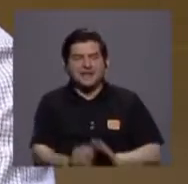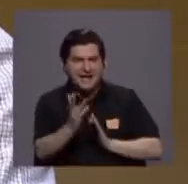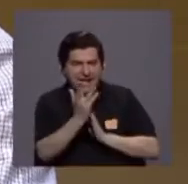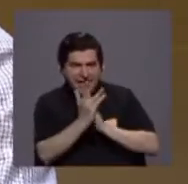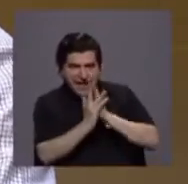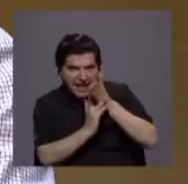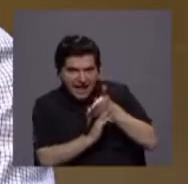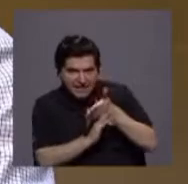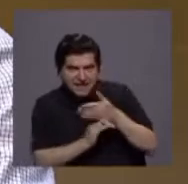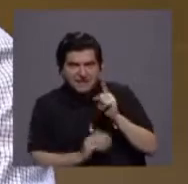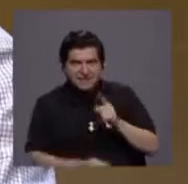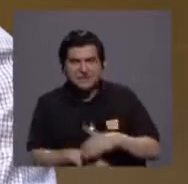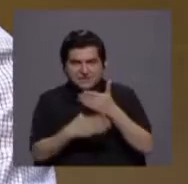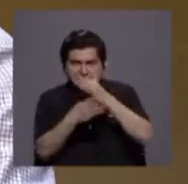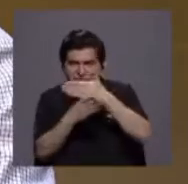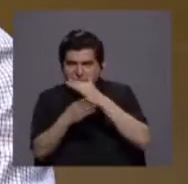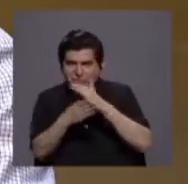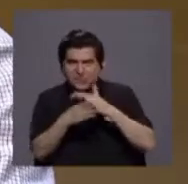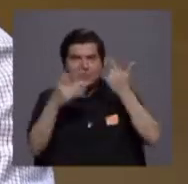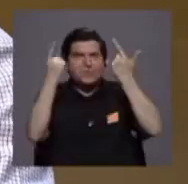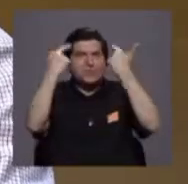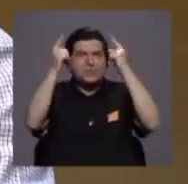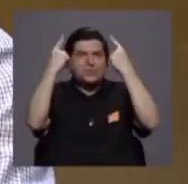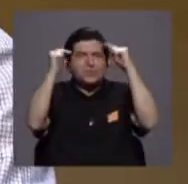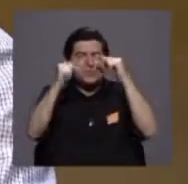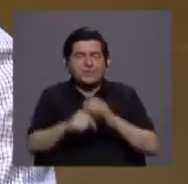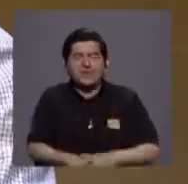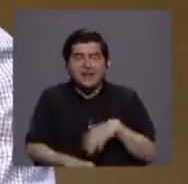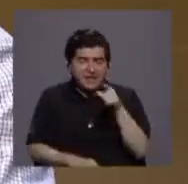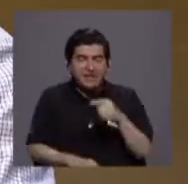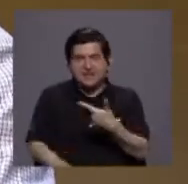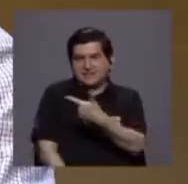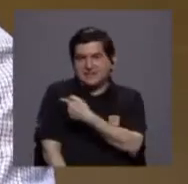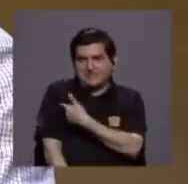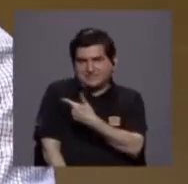través de una distribución eficaz de las vacunas